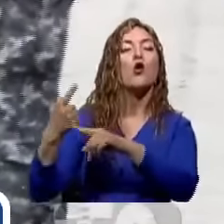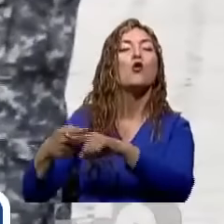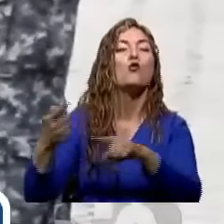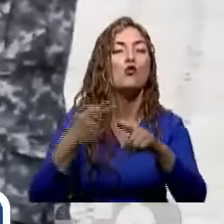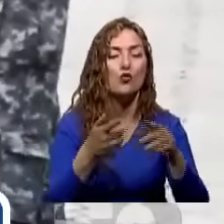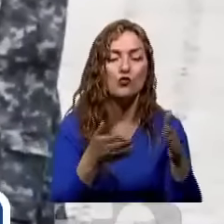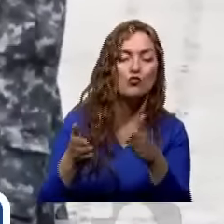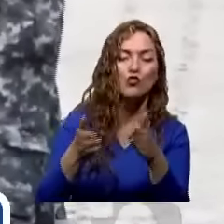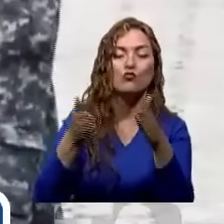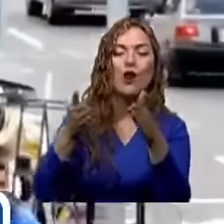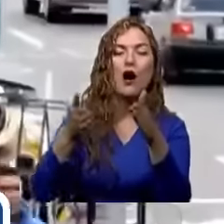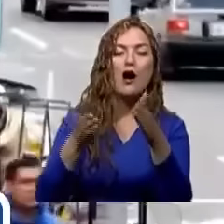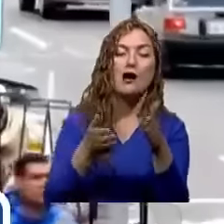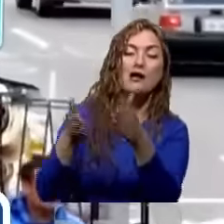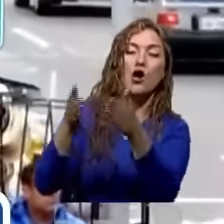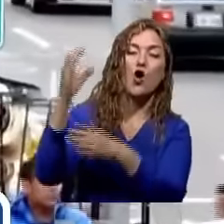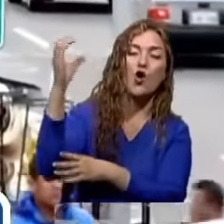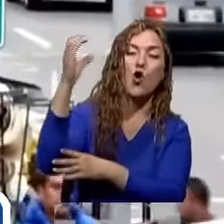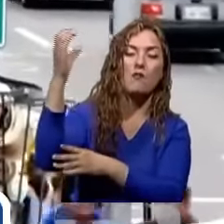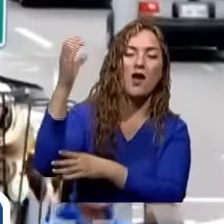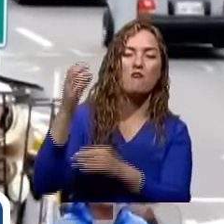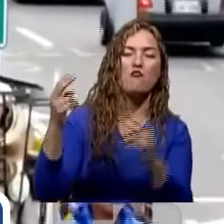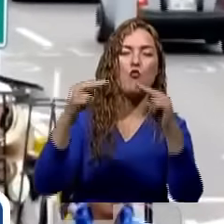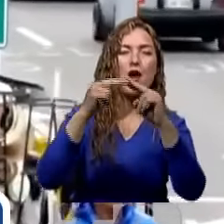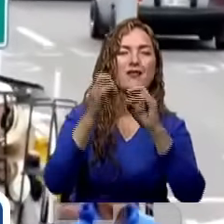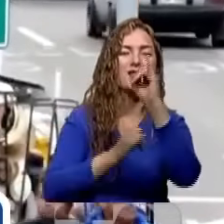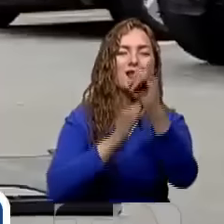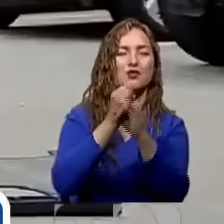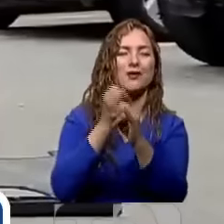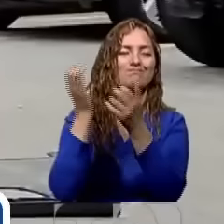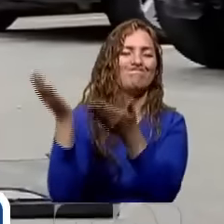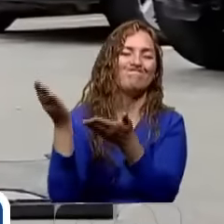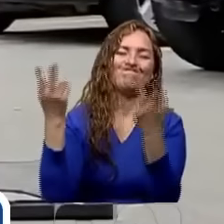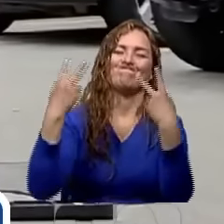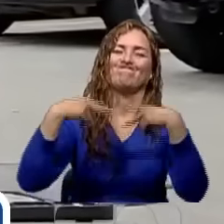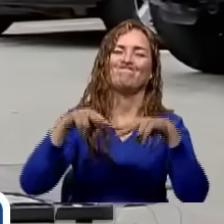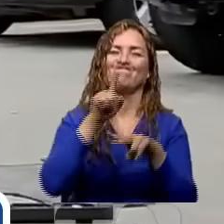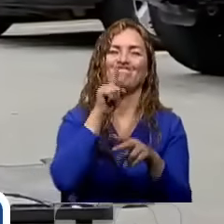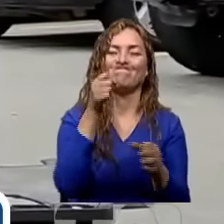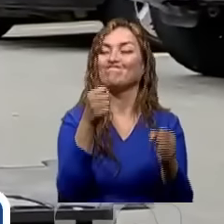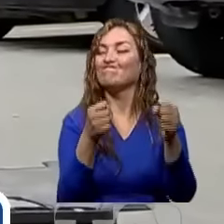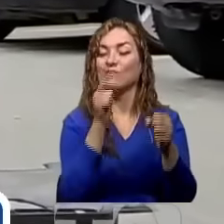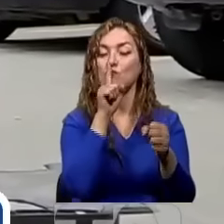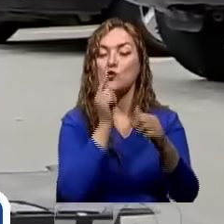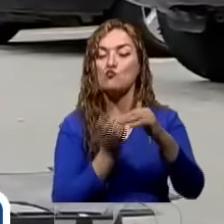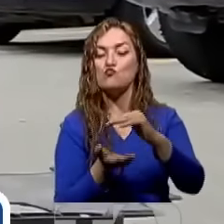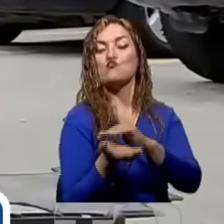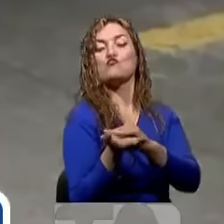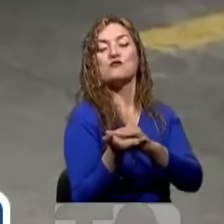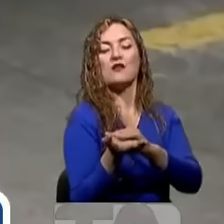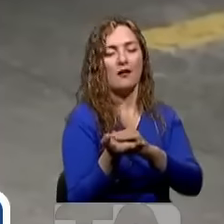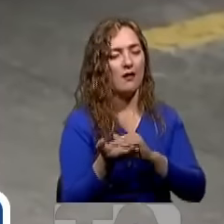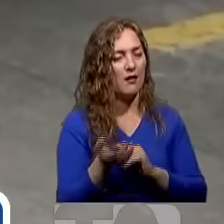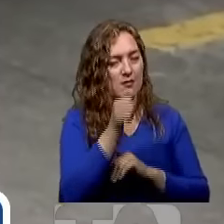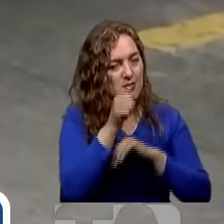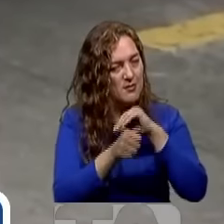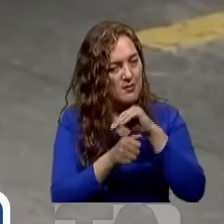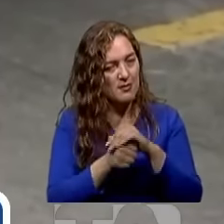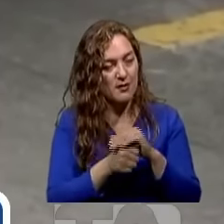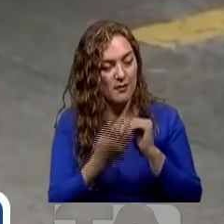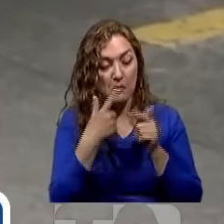que comunican con Colombia, incluido el puente internacional de Rumichaca, usando vehículos adaptados con doble fondo para burlar